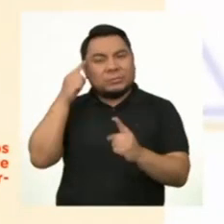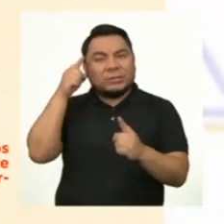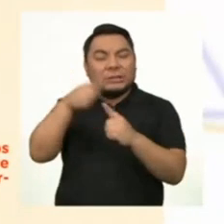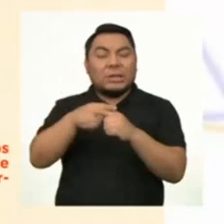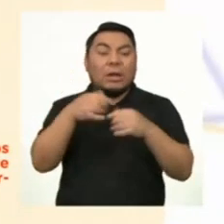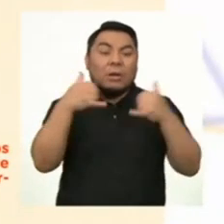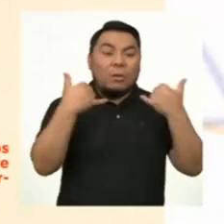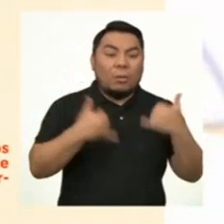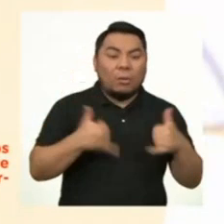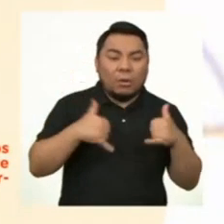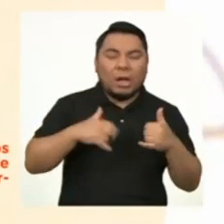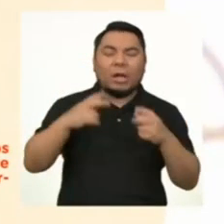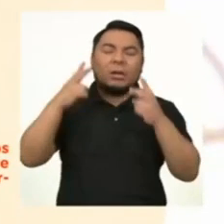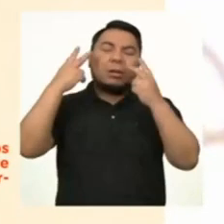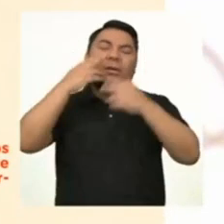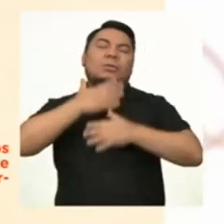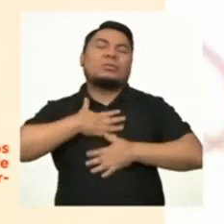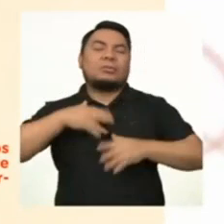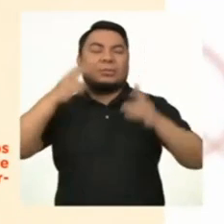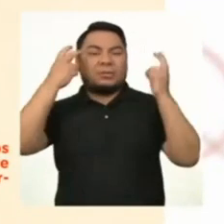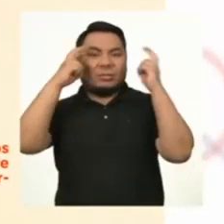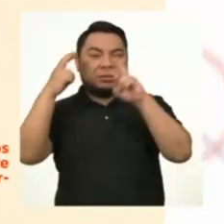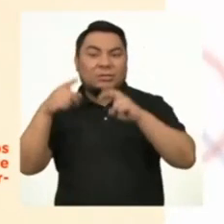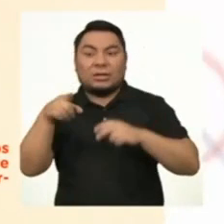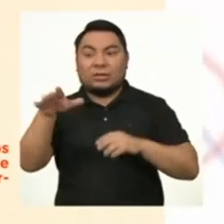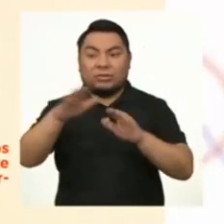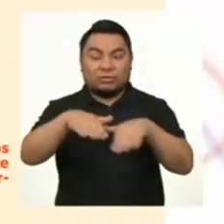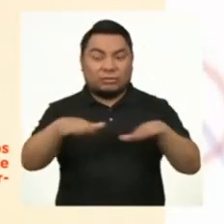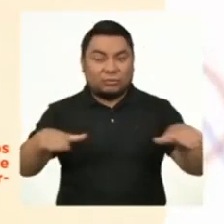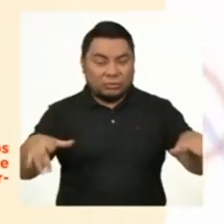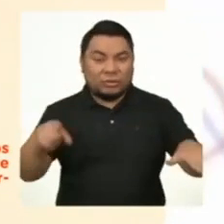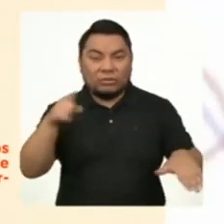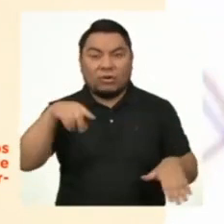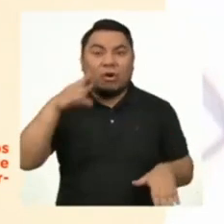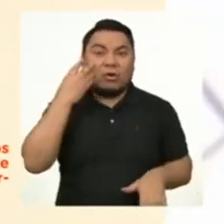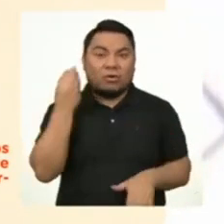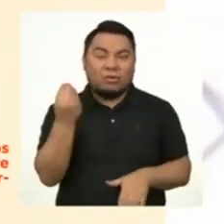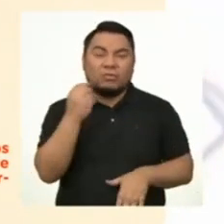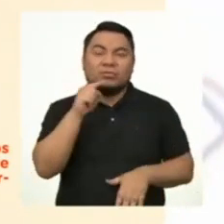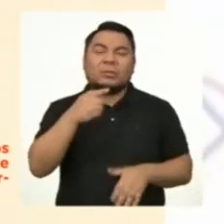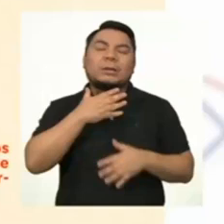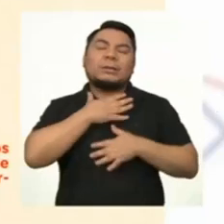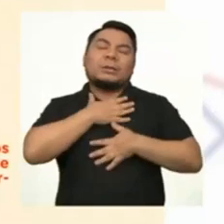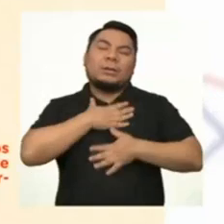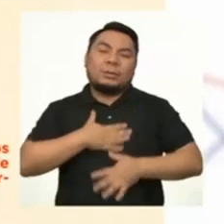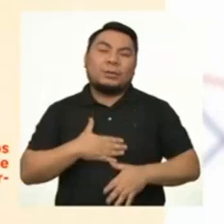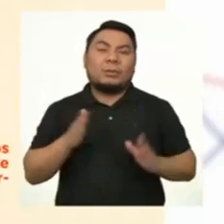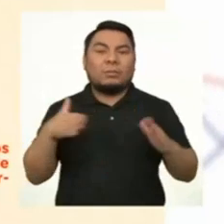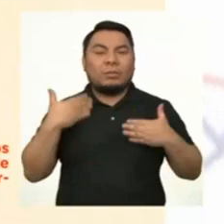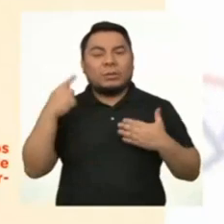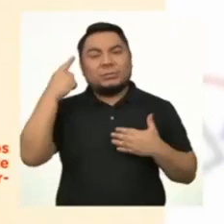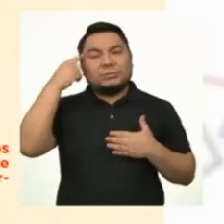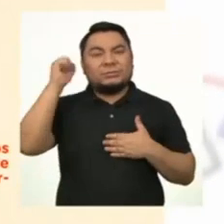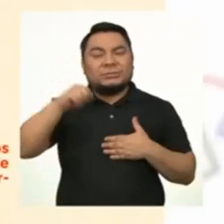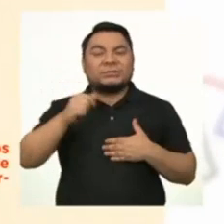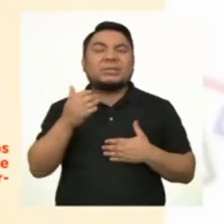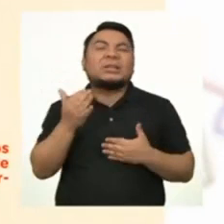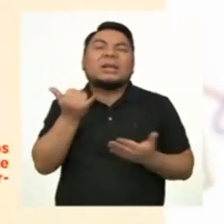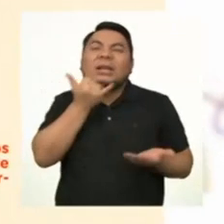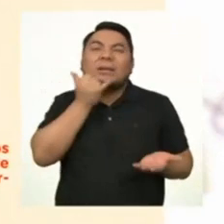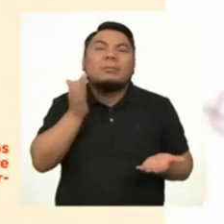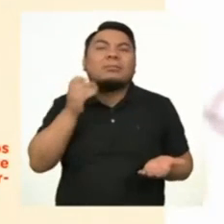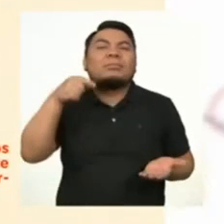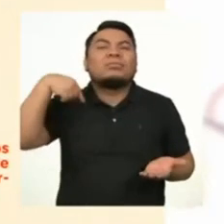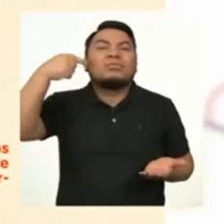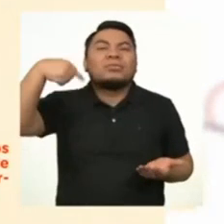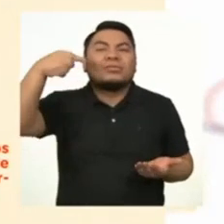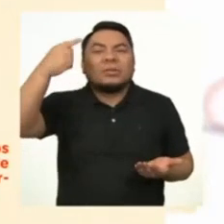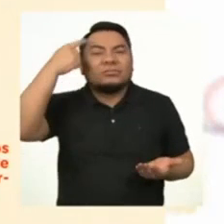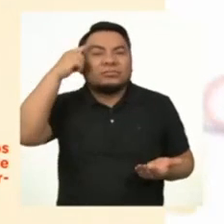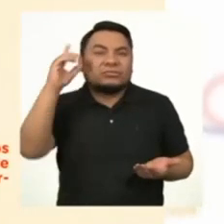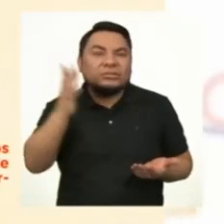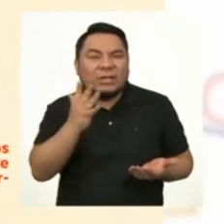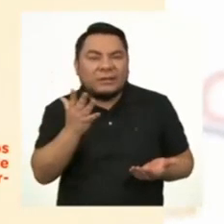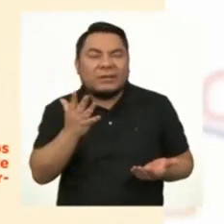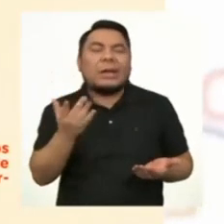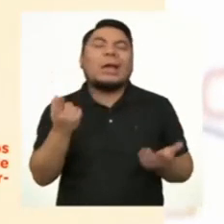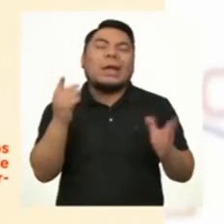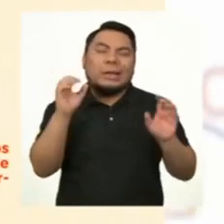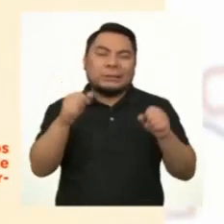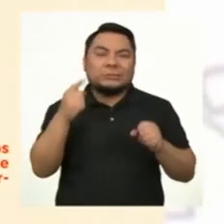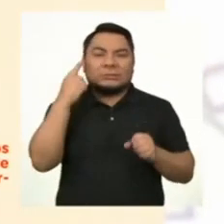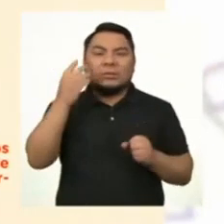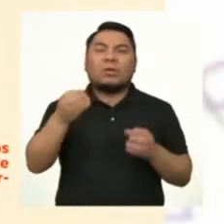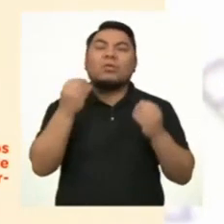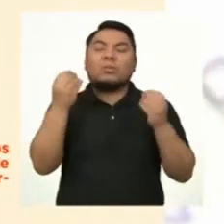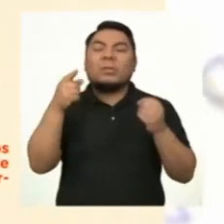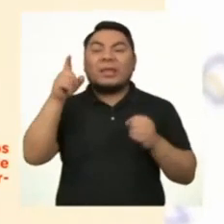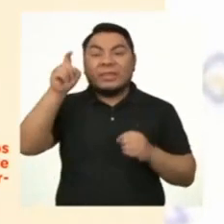y el esparcimiento. Para los niños, niñas y adolescentes será un gran alivio poder predecir lo que ocurrirá cada día y saber cuándo